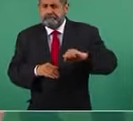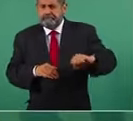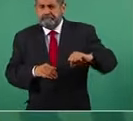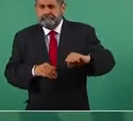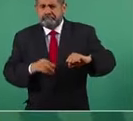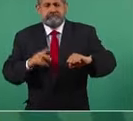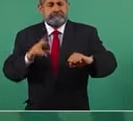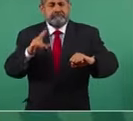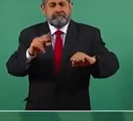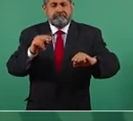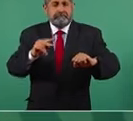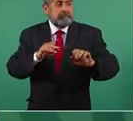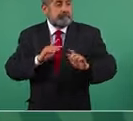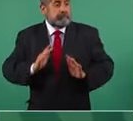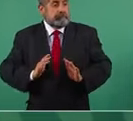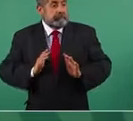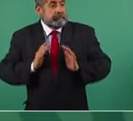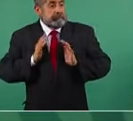fácil